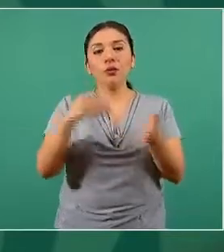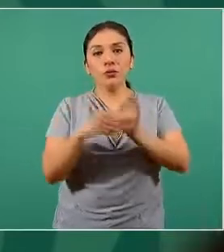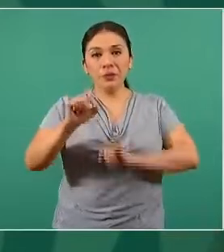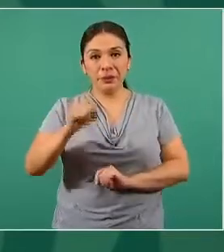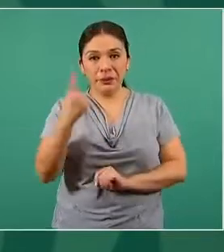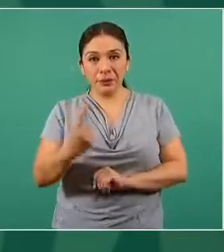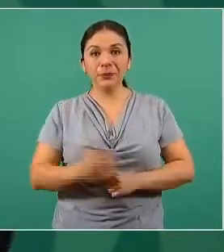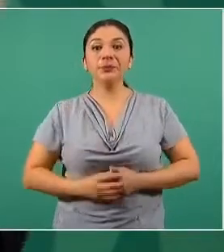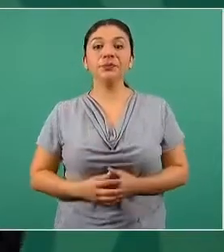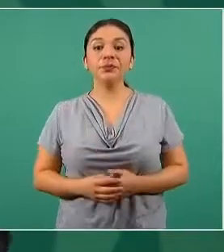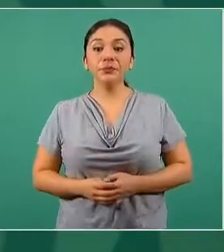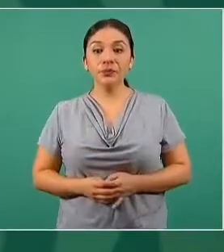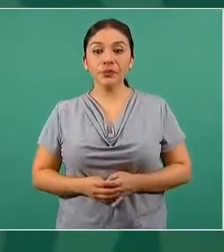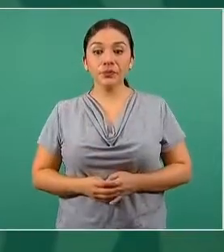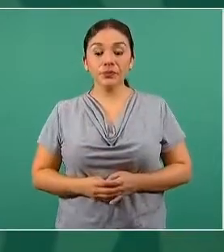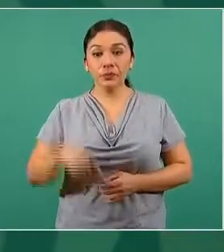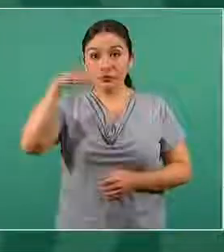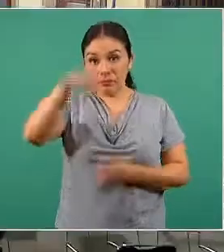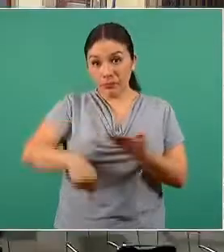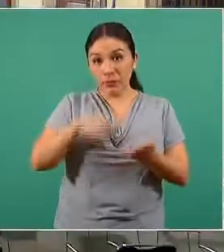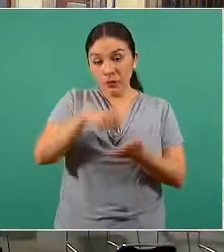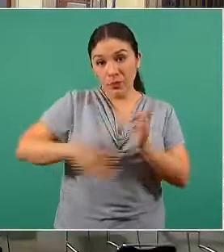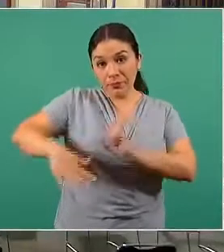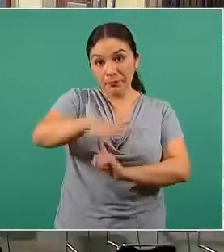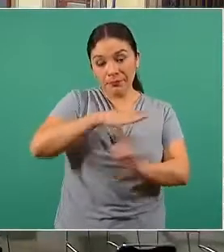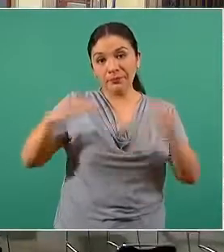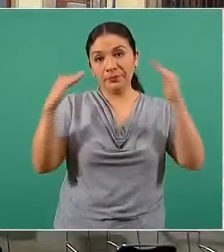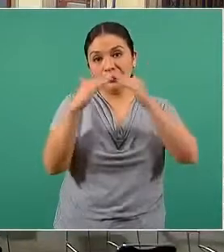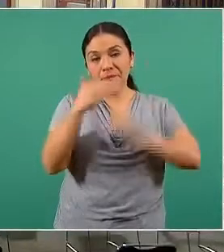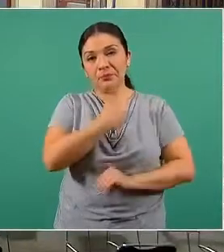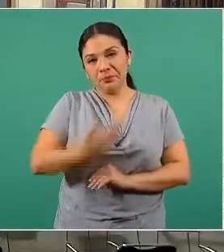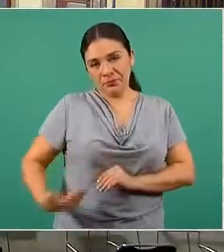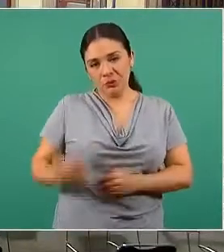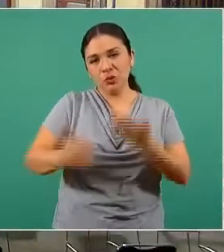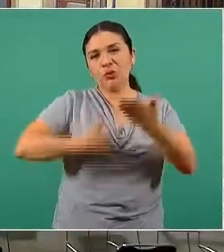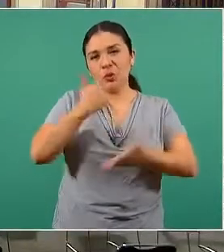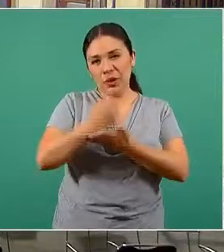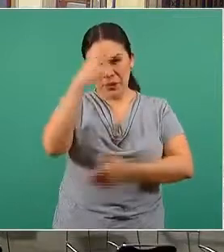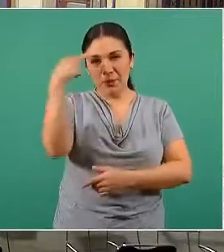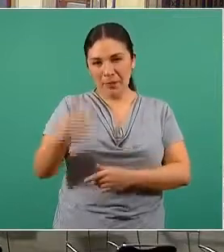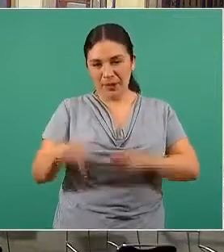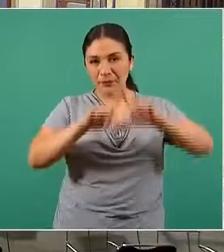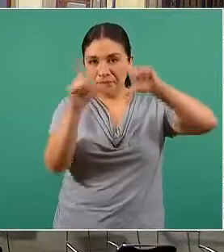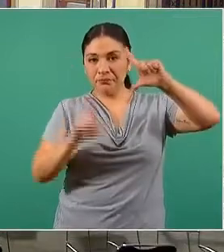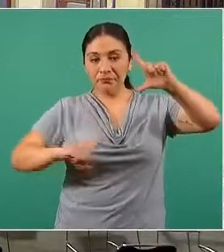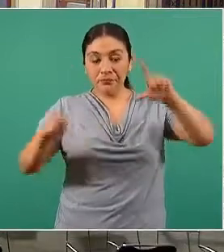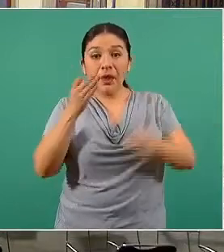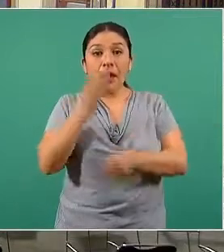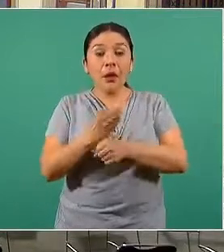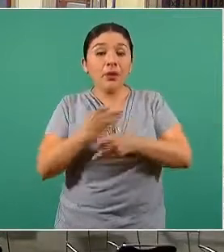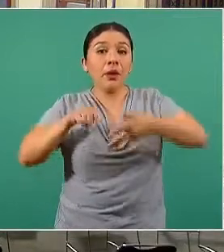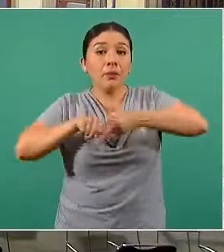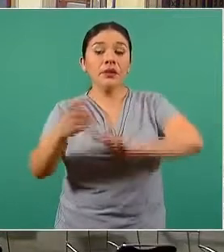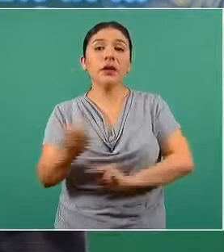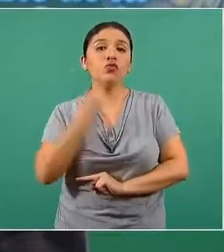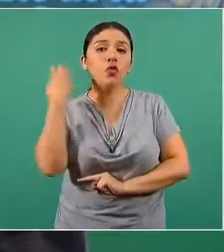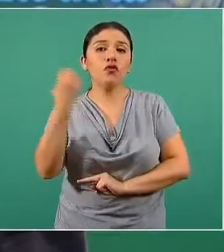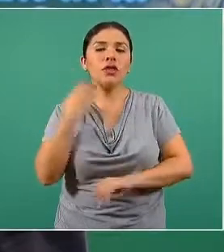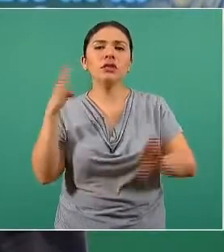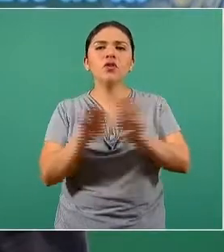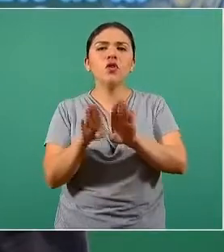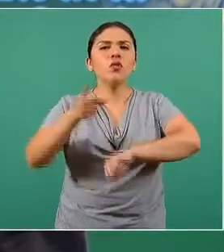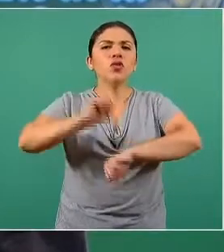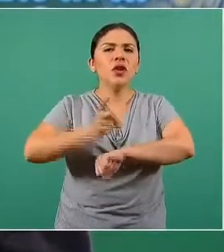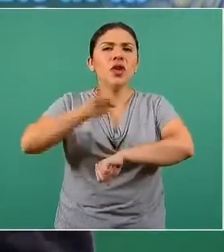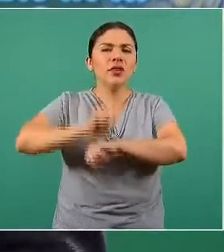2021. Aquí en el Palacio Nacional, en México, en la Ciudad de México, vamos a iniciar la conferencia de prensa diaria